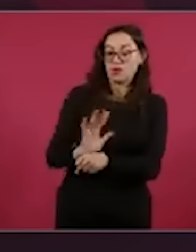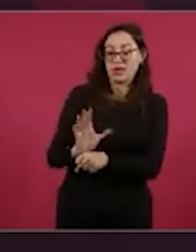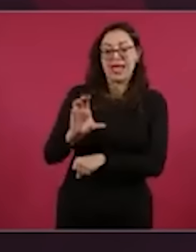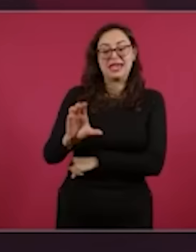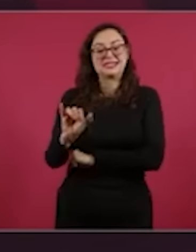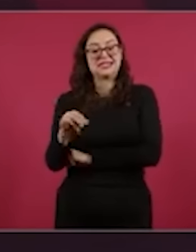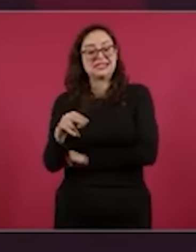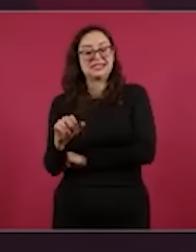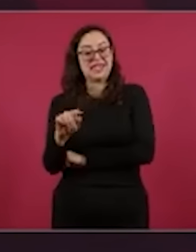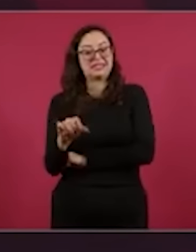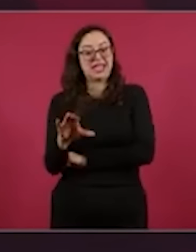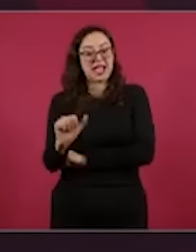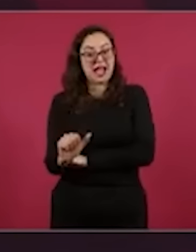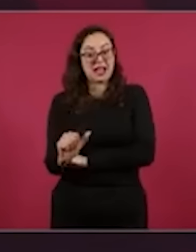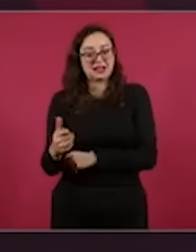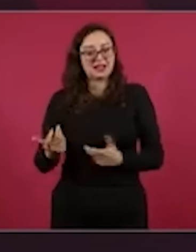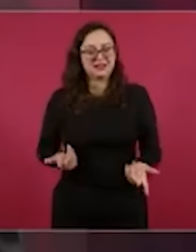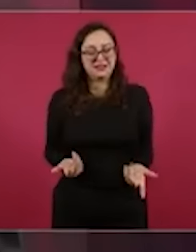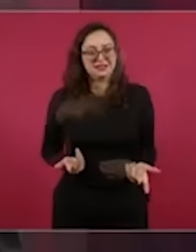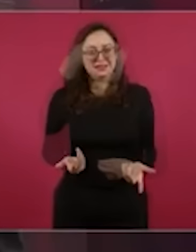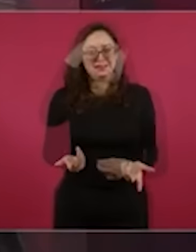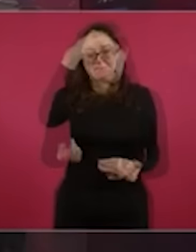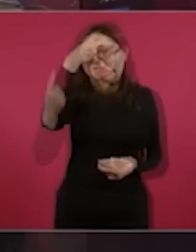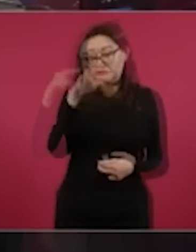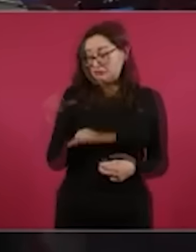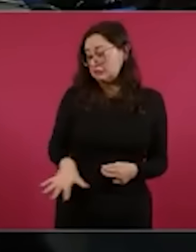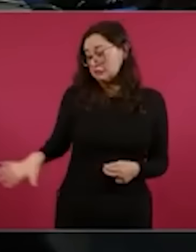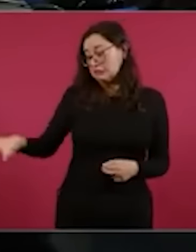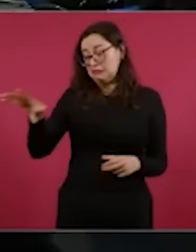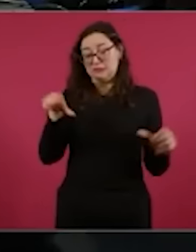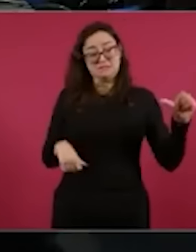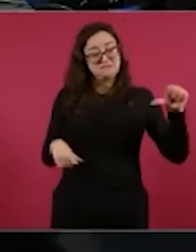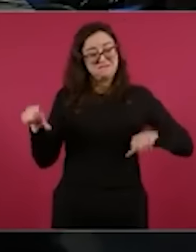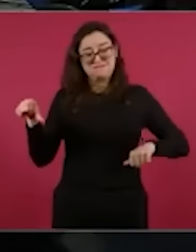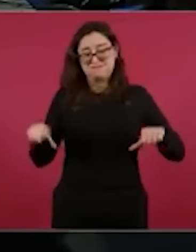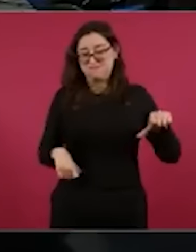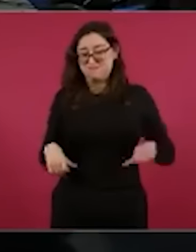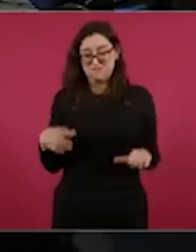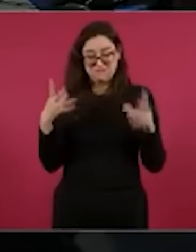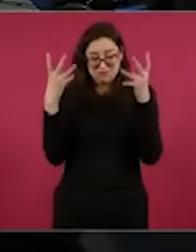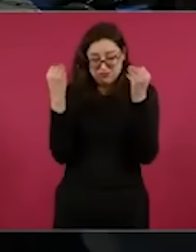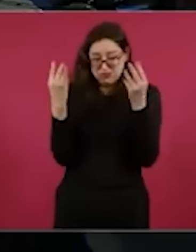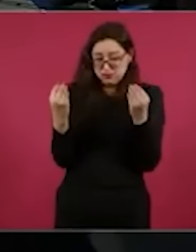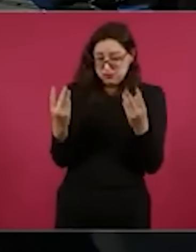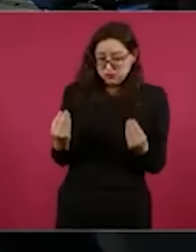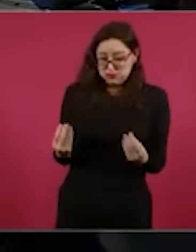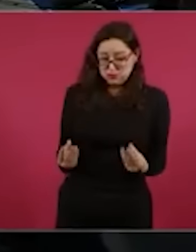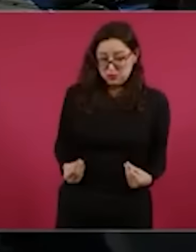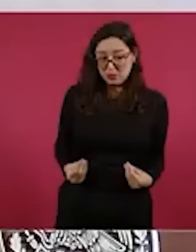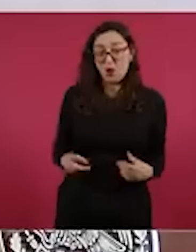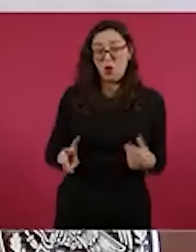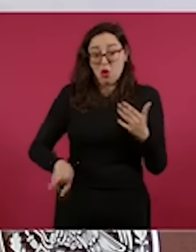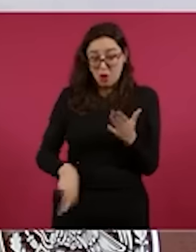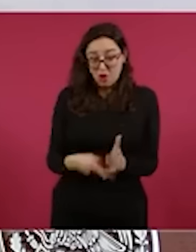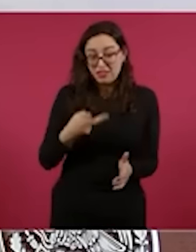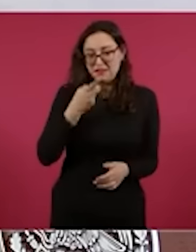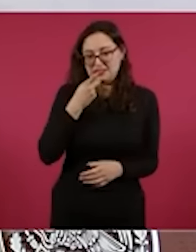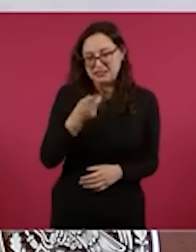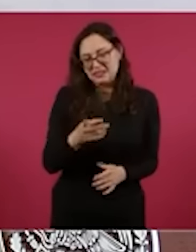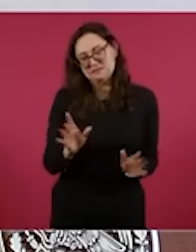para disfrute de todo el pueblo. Quiero centrarme en lo siguiente. Muy buen día, señor